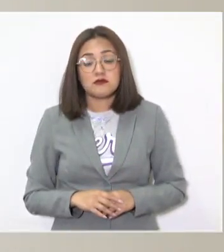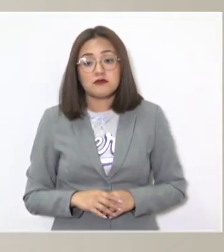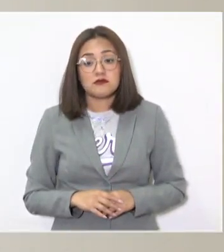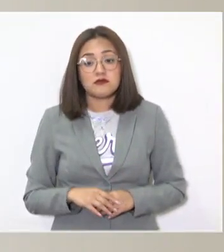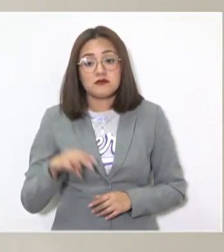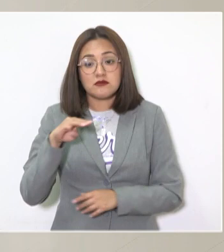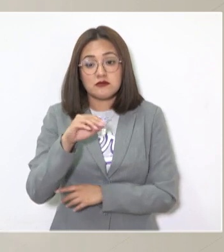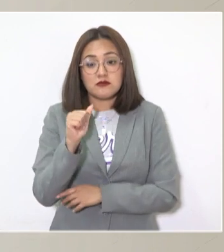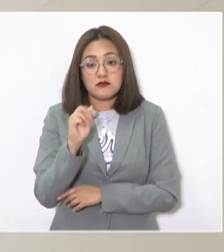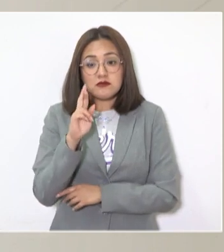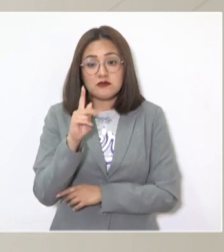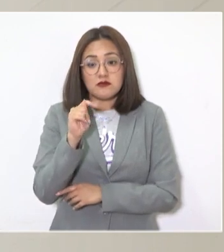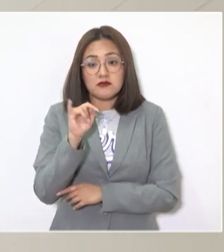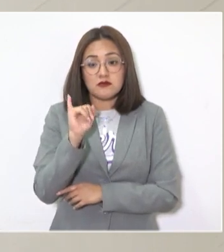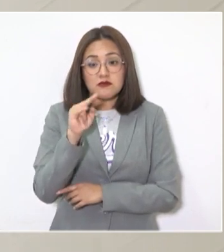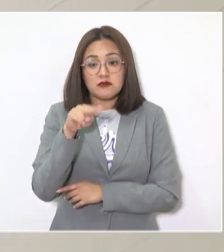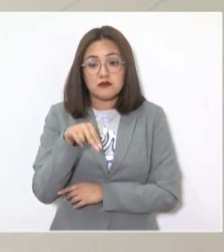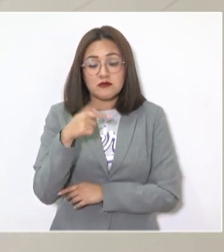Martín Gutiérrez, El Heraldo.